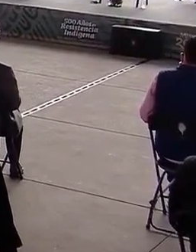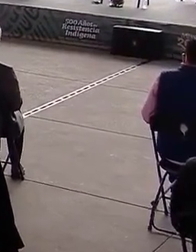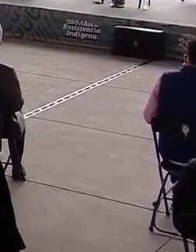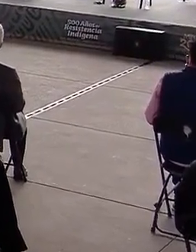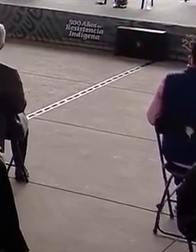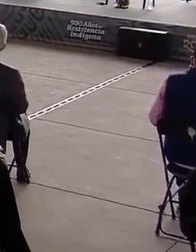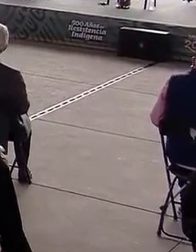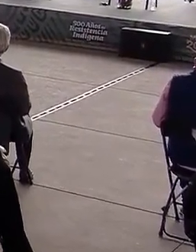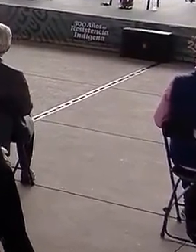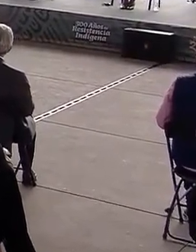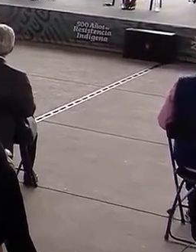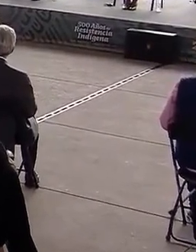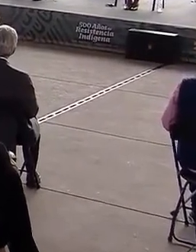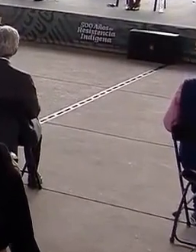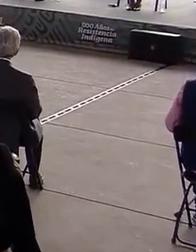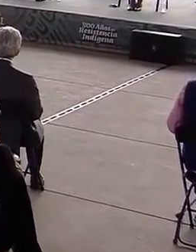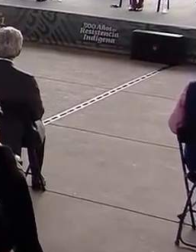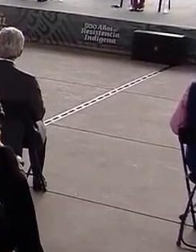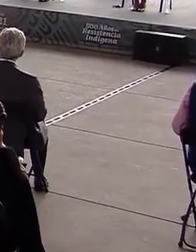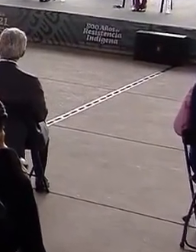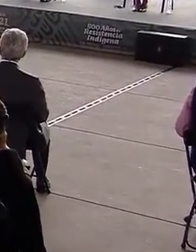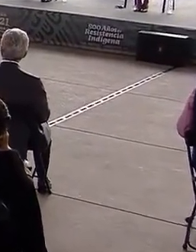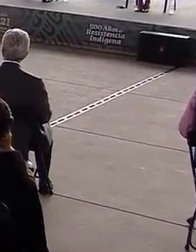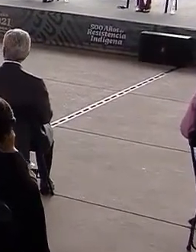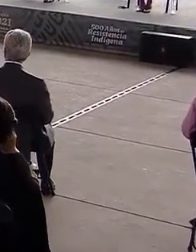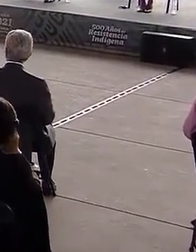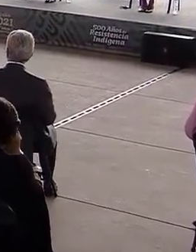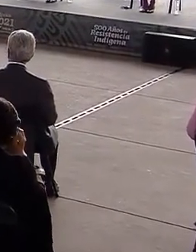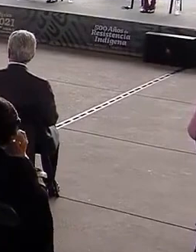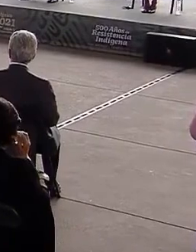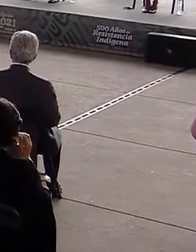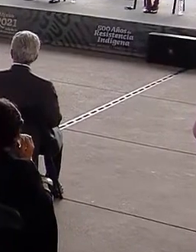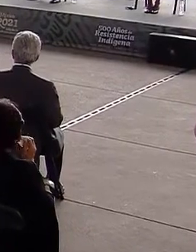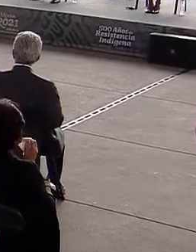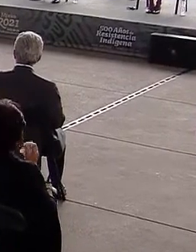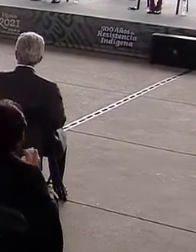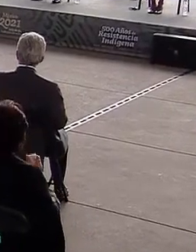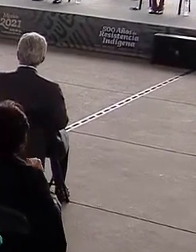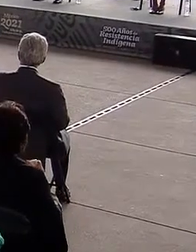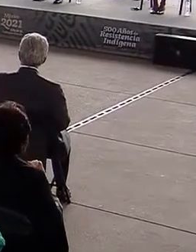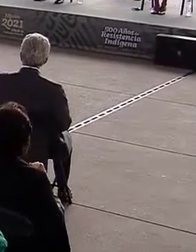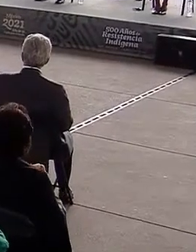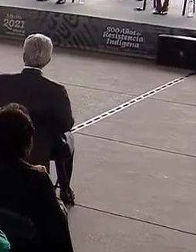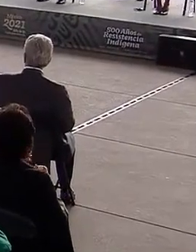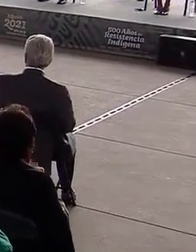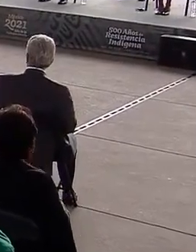Señor Presidente de México, licenciado Andrés Manuel López Obrador,